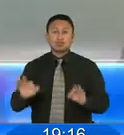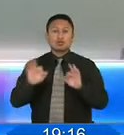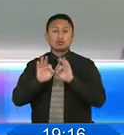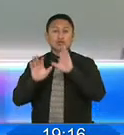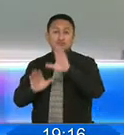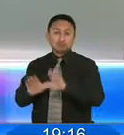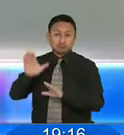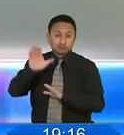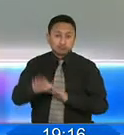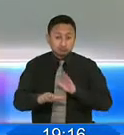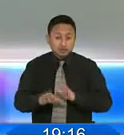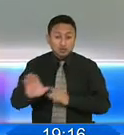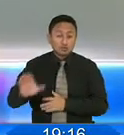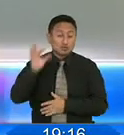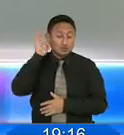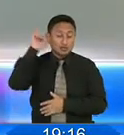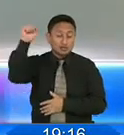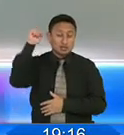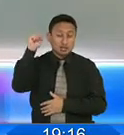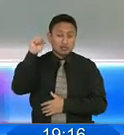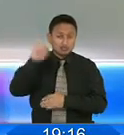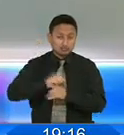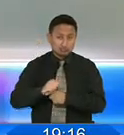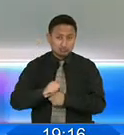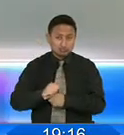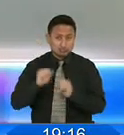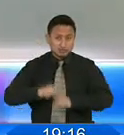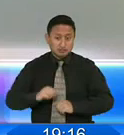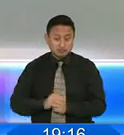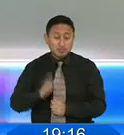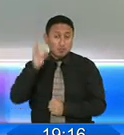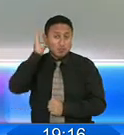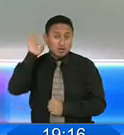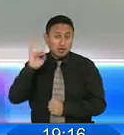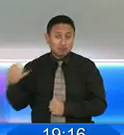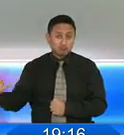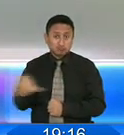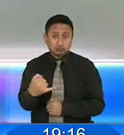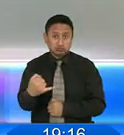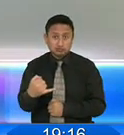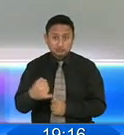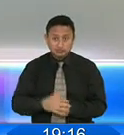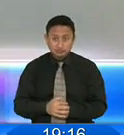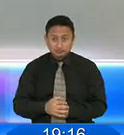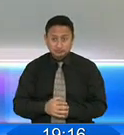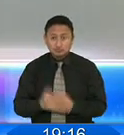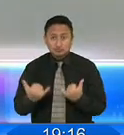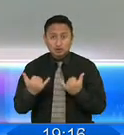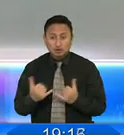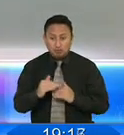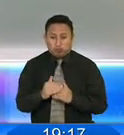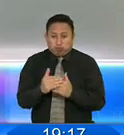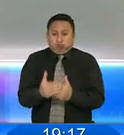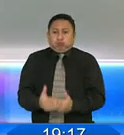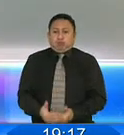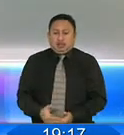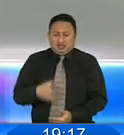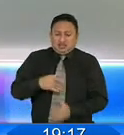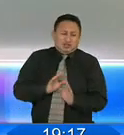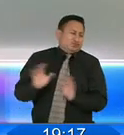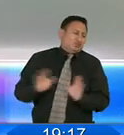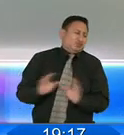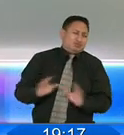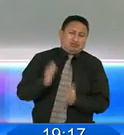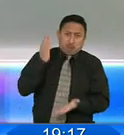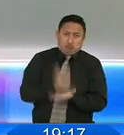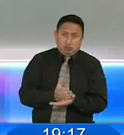ejercicio de los derechos de las mujeres en el país. Las mujeres violadas y que se encuentran embarazadas y no deseen continuar con ese